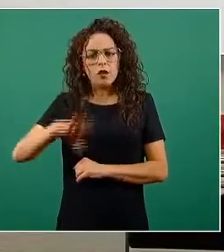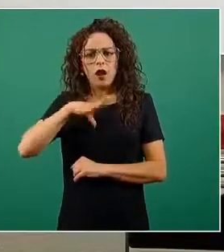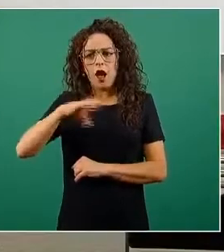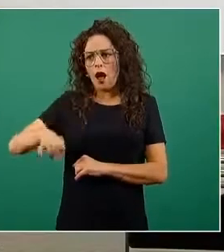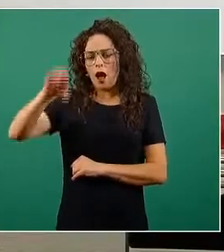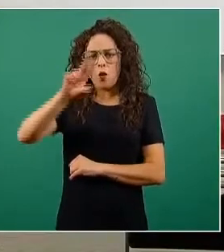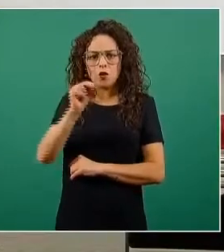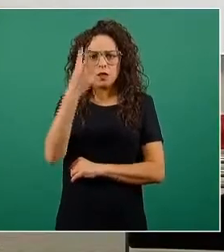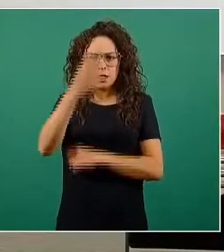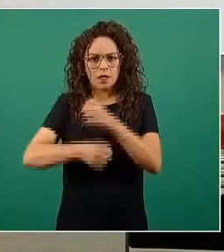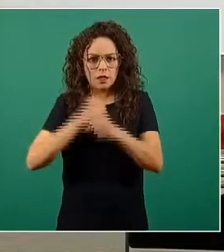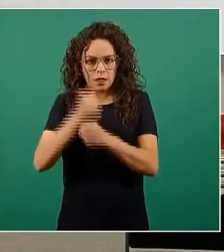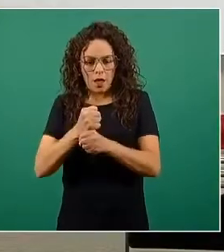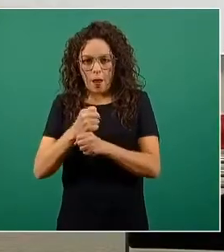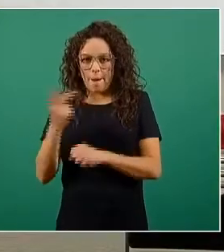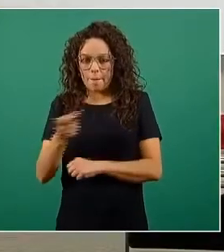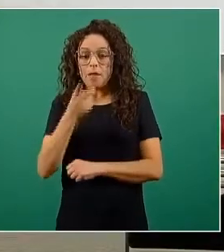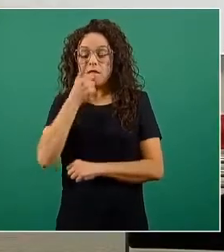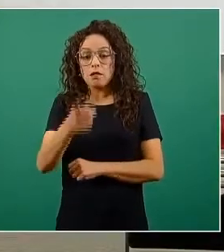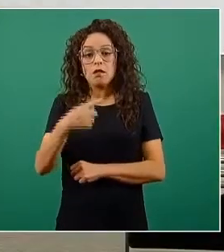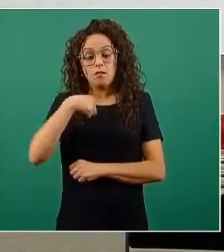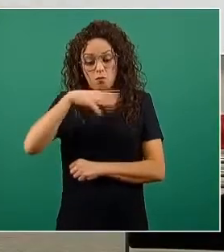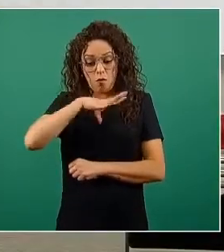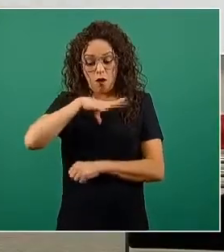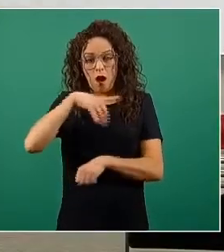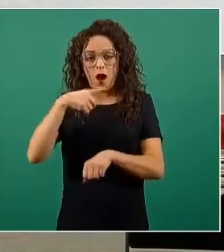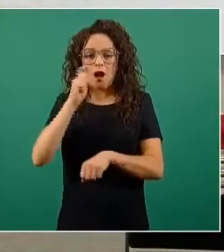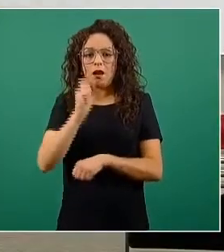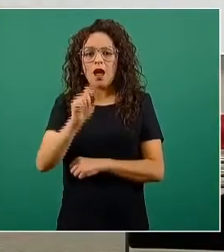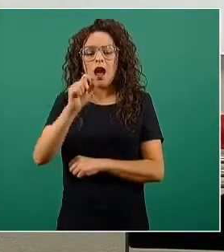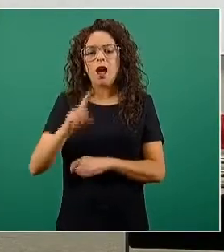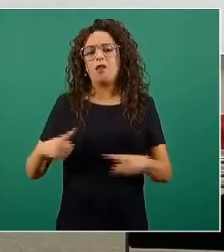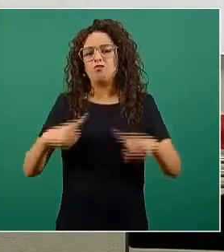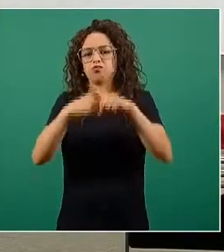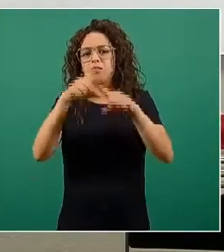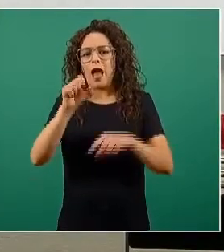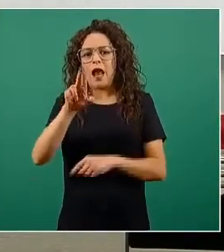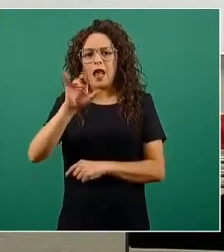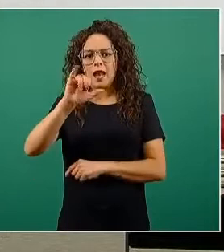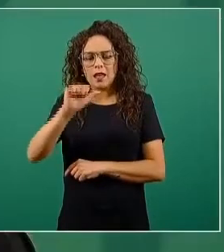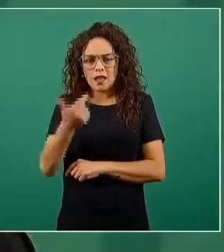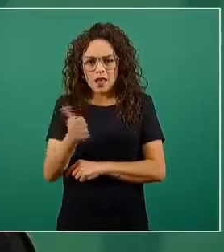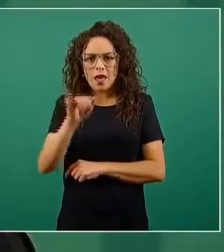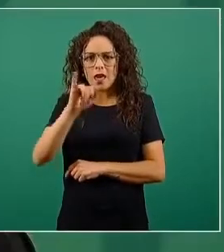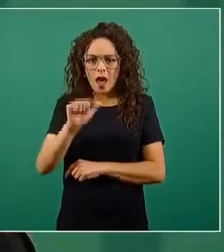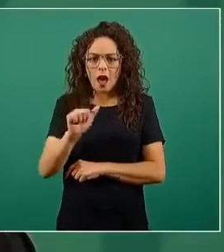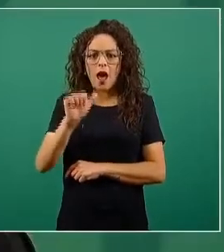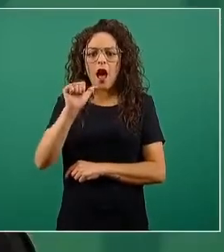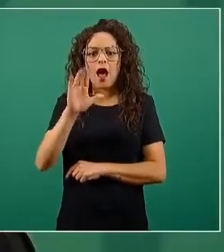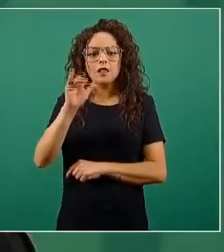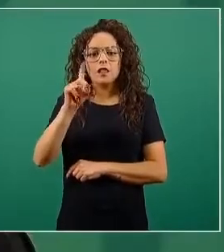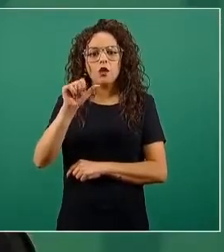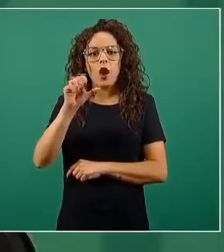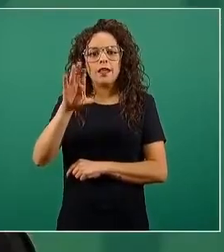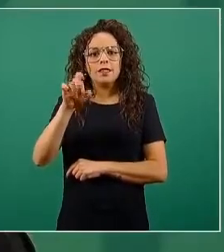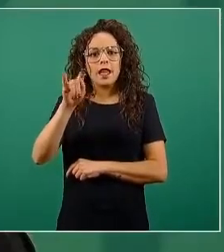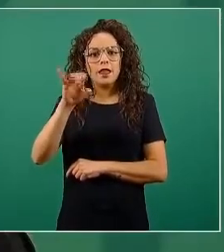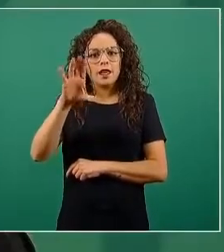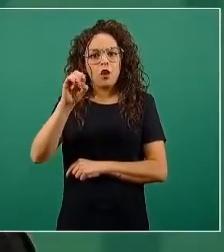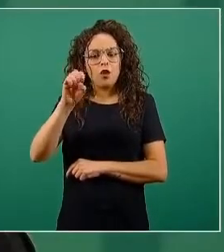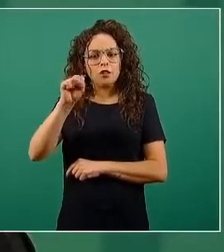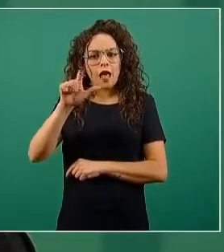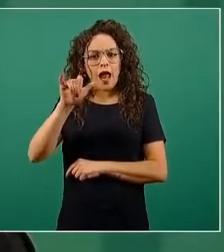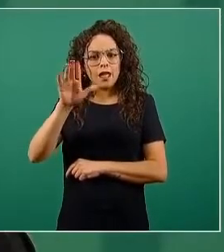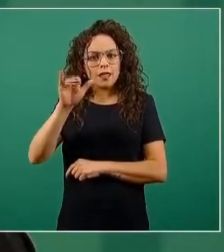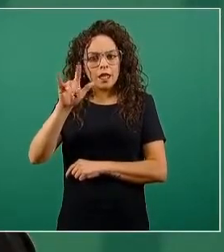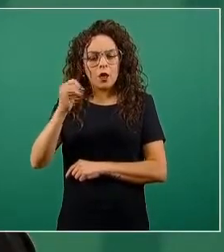años nos dice que tiene alergia a la penicilina, al ácido acetilsalicílico, a las sulfas, y que incluso